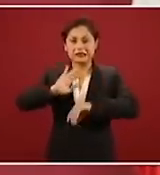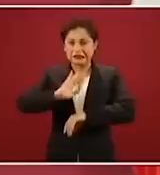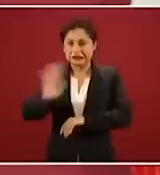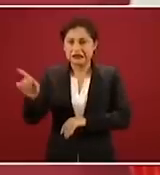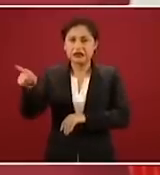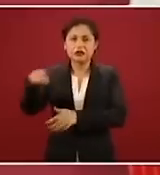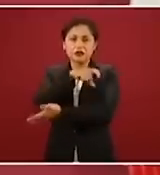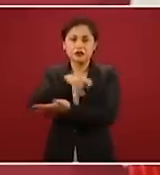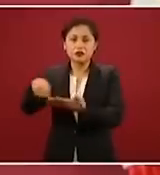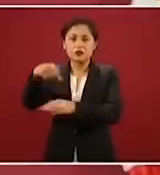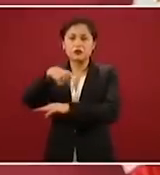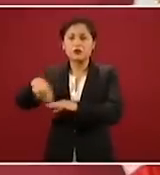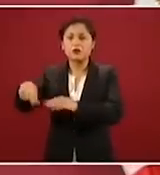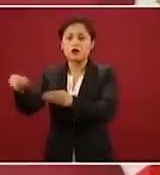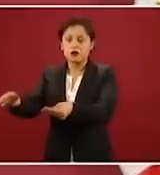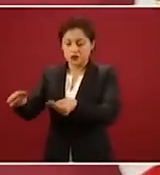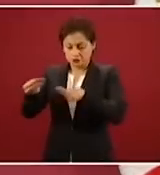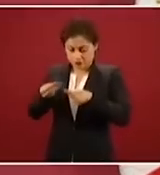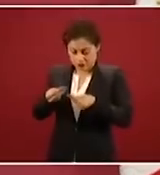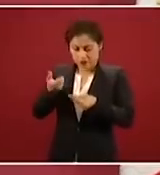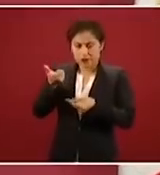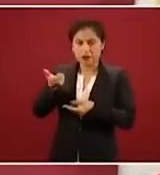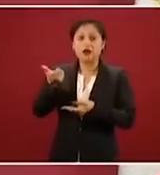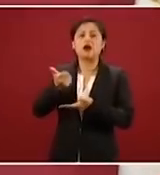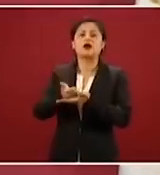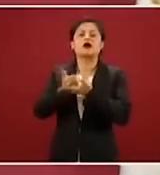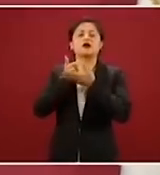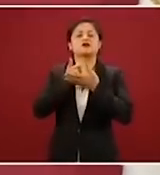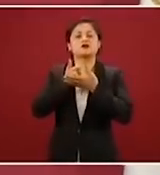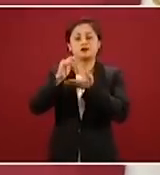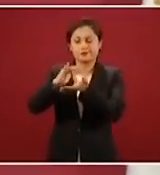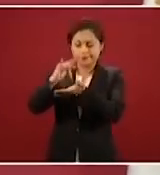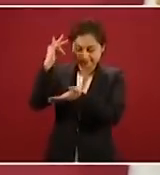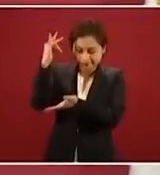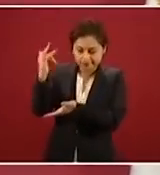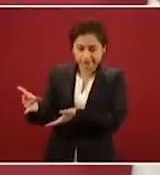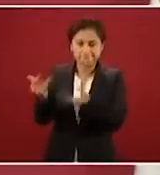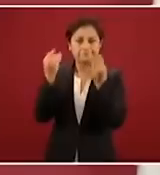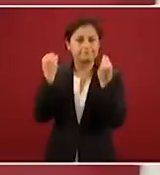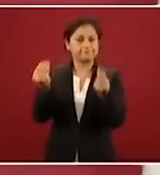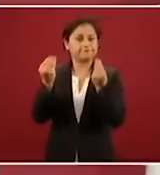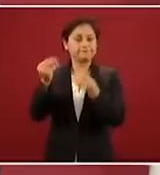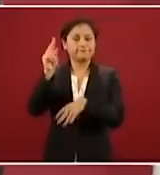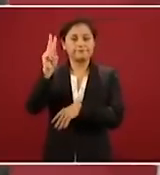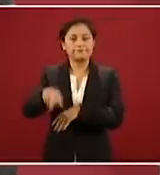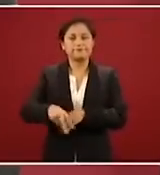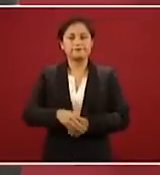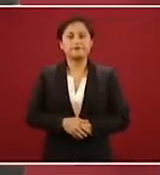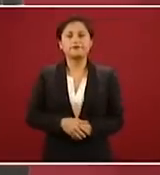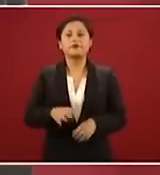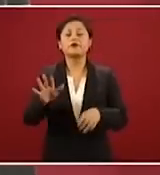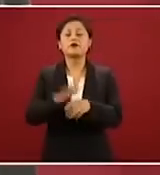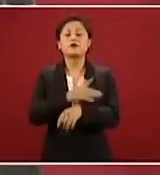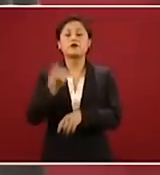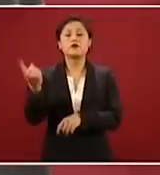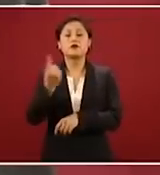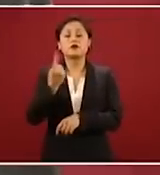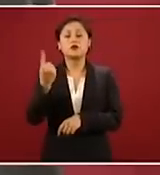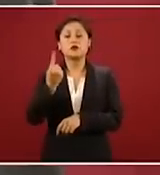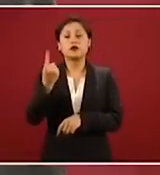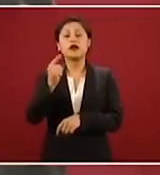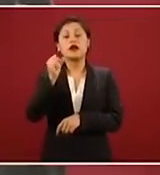esto, se los agradecemos mucho, porque lo dijimos también